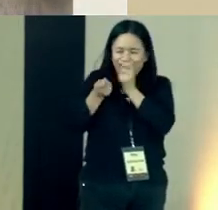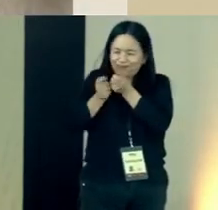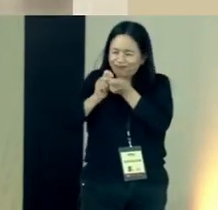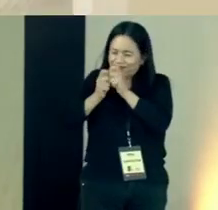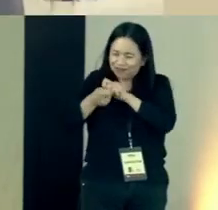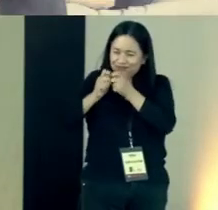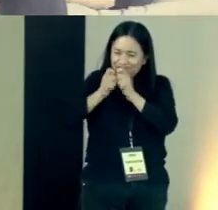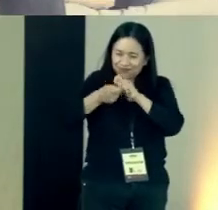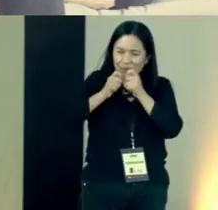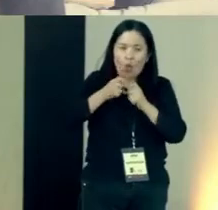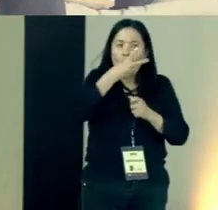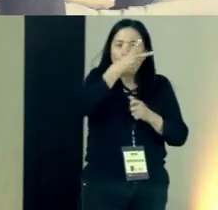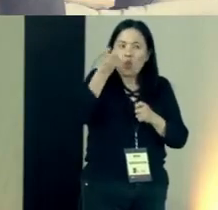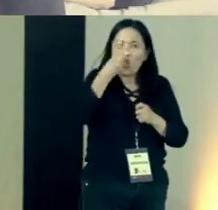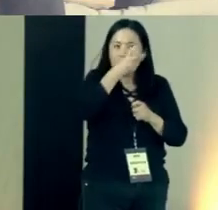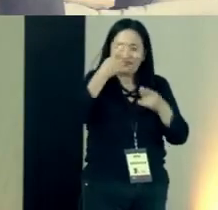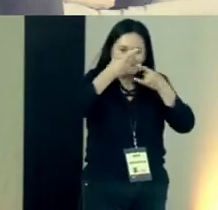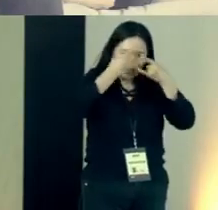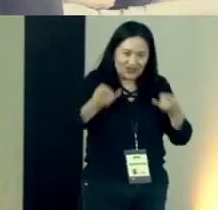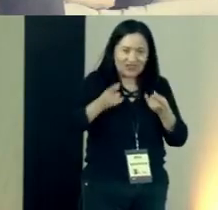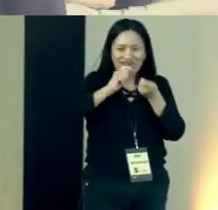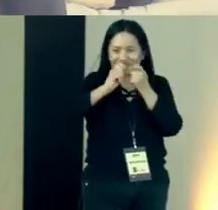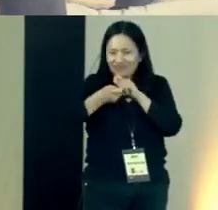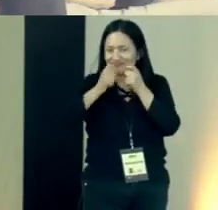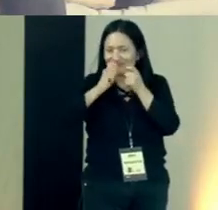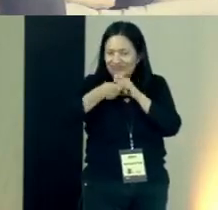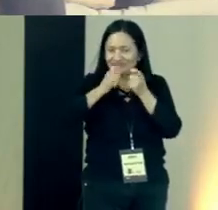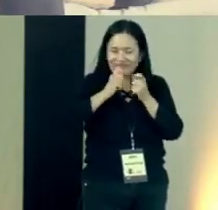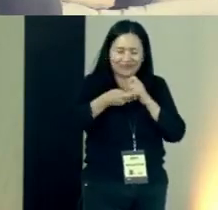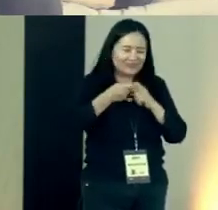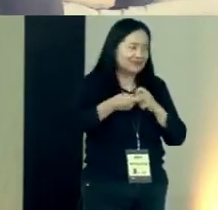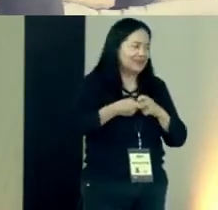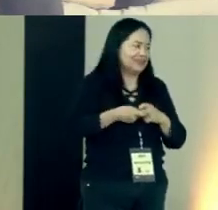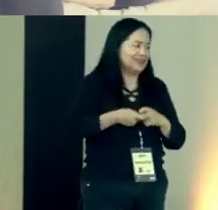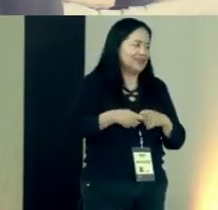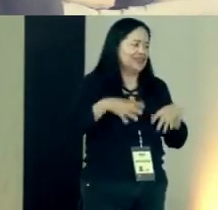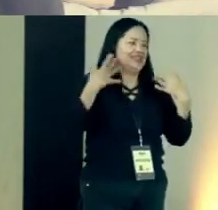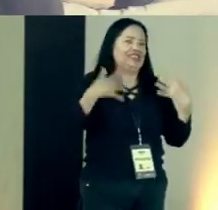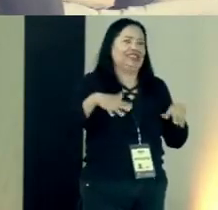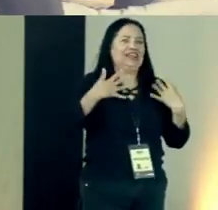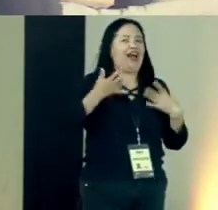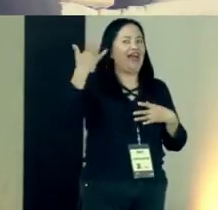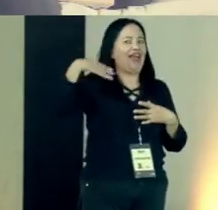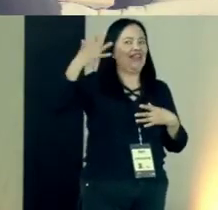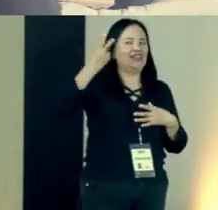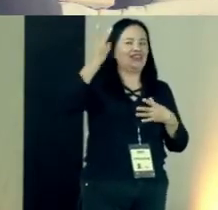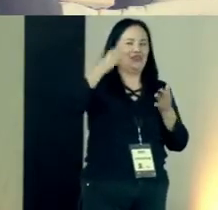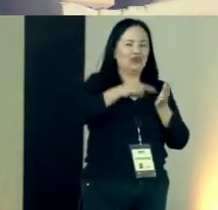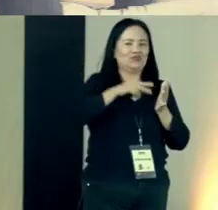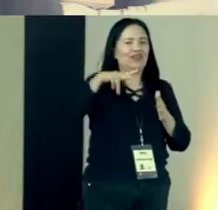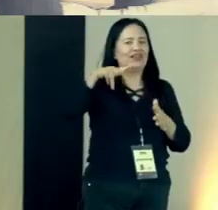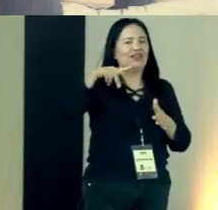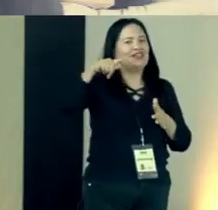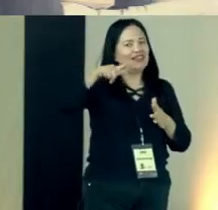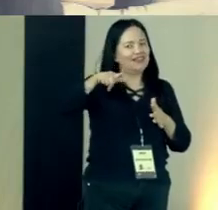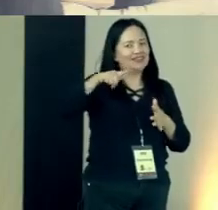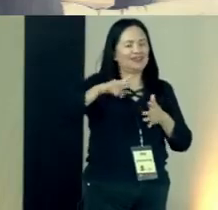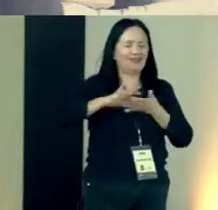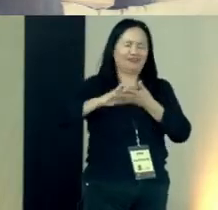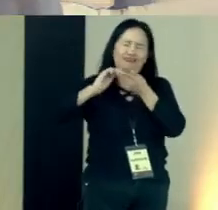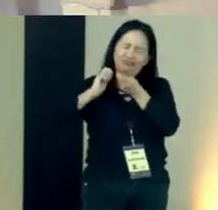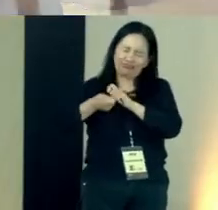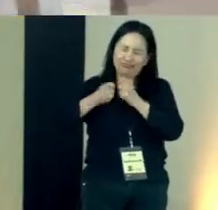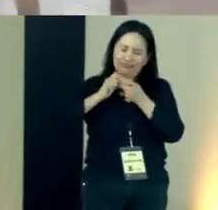cuentos de Machado de Assis. Todavía tenemos unos minutitos. Uy, pues estoy en eso más o menos desde 2017 y traduje,